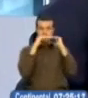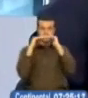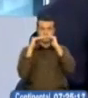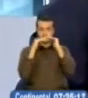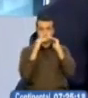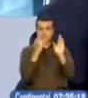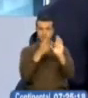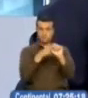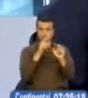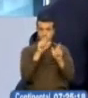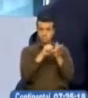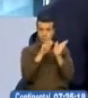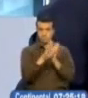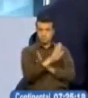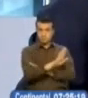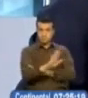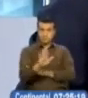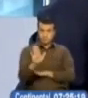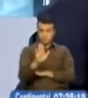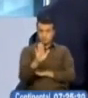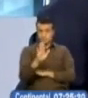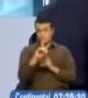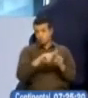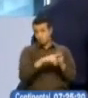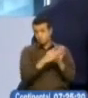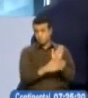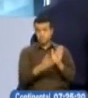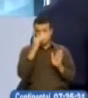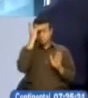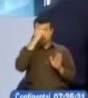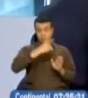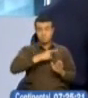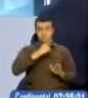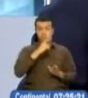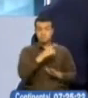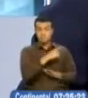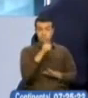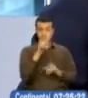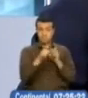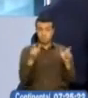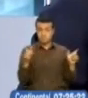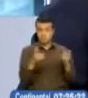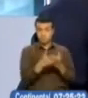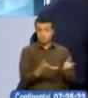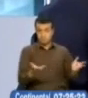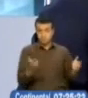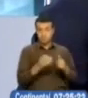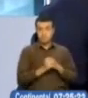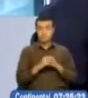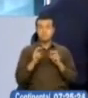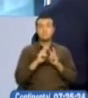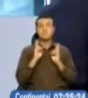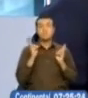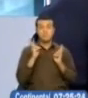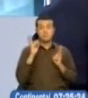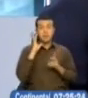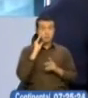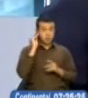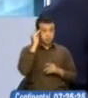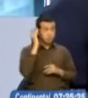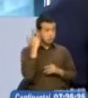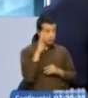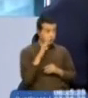de la participación ciudadana y a partir de la decisión de la ciudadanía. El tema es, ¿hay madurez en